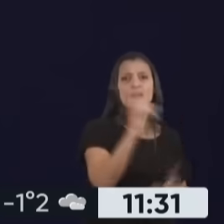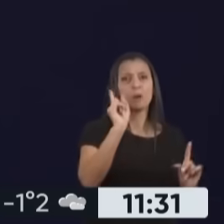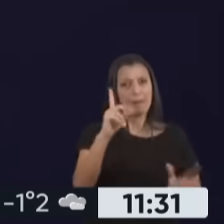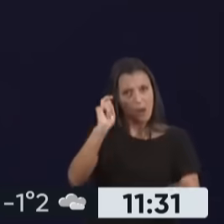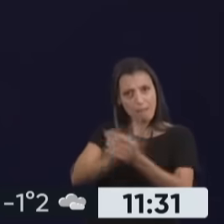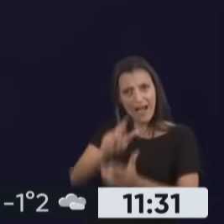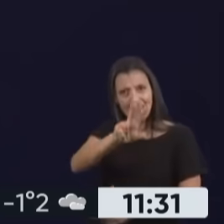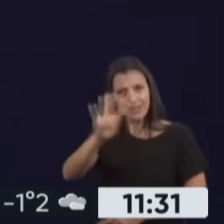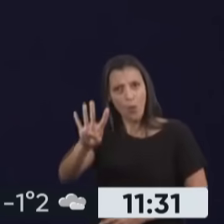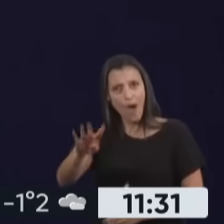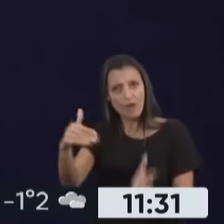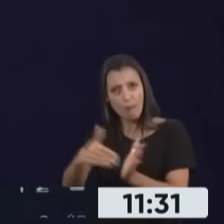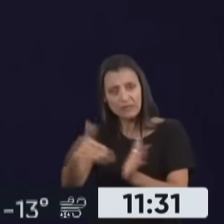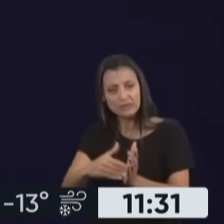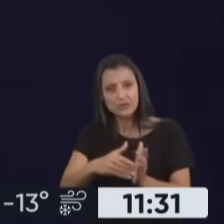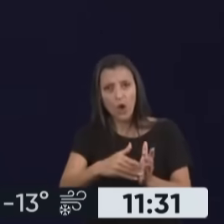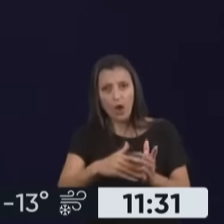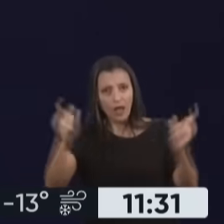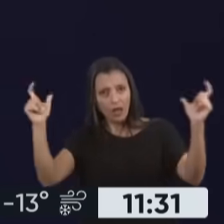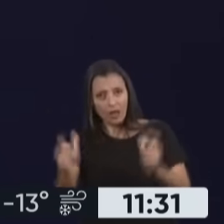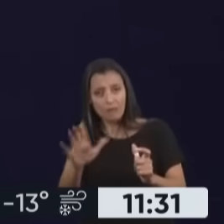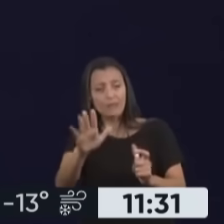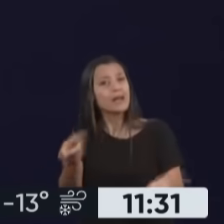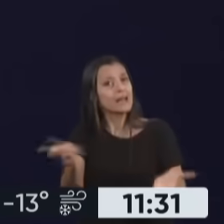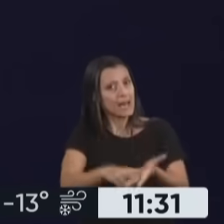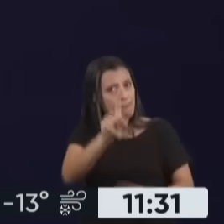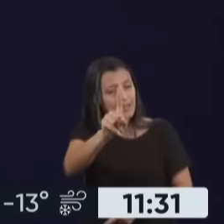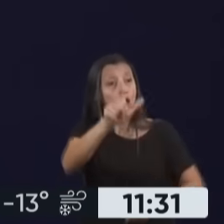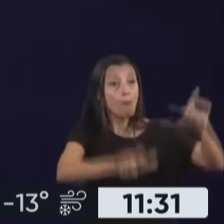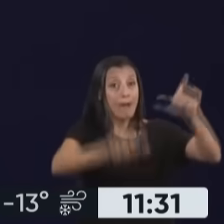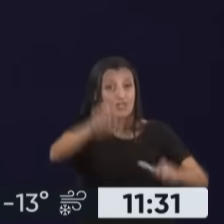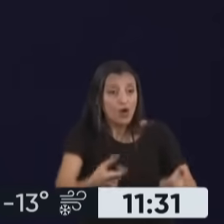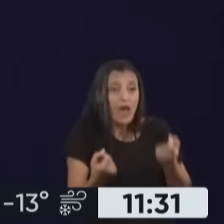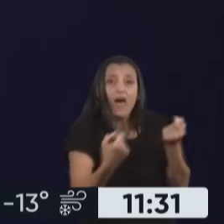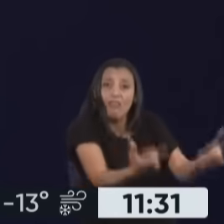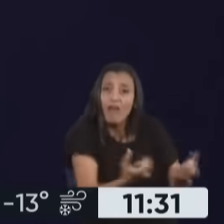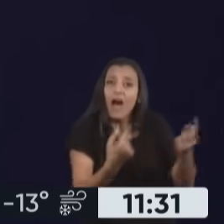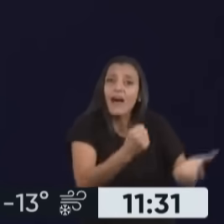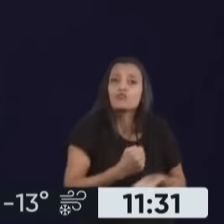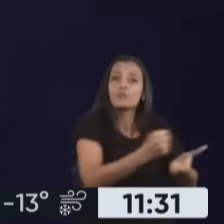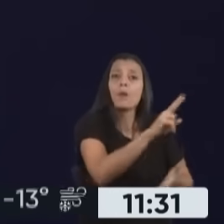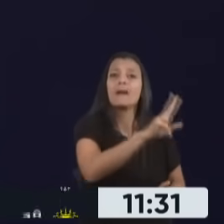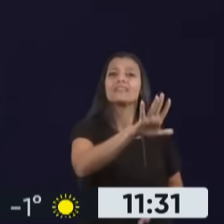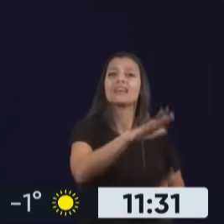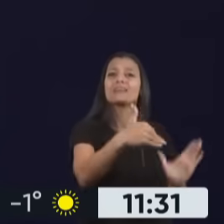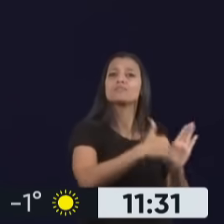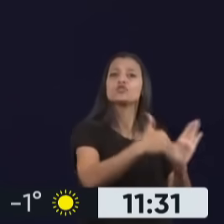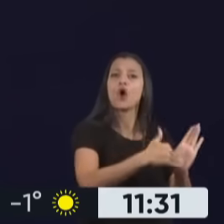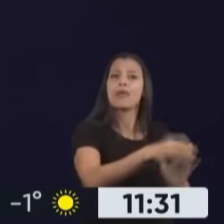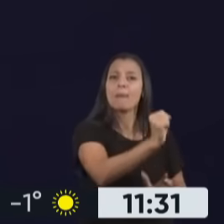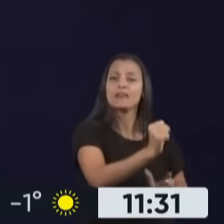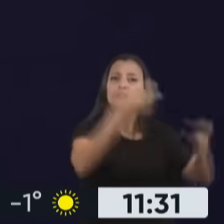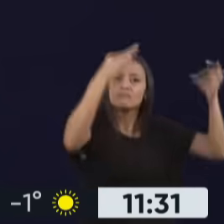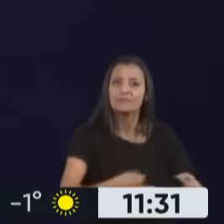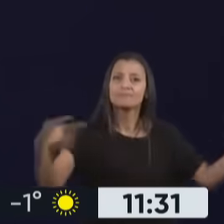34 millones gracias a los subsidios. Es decir, repito, los argentinos subsidiamos 23 millones de pesos que no correspondía